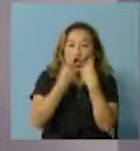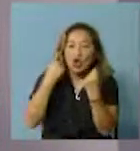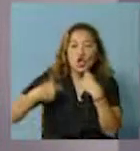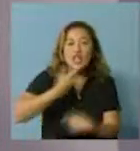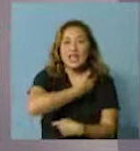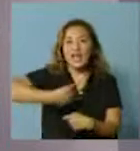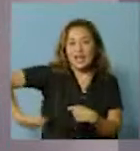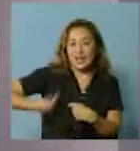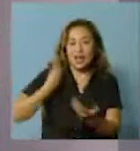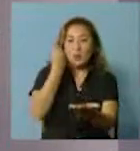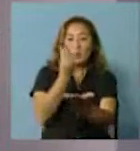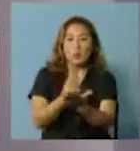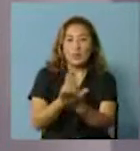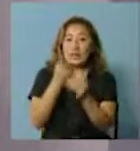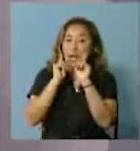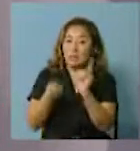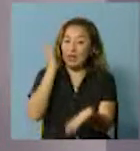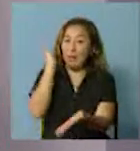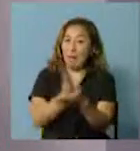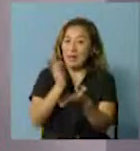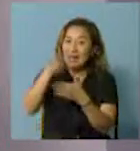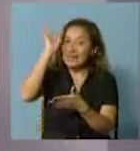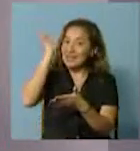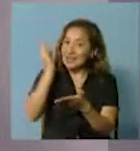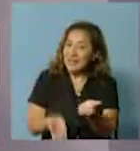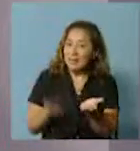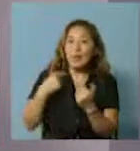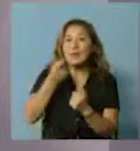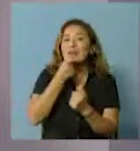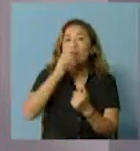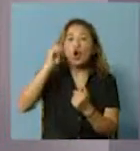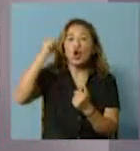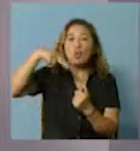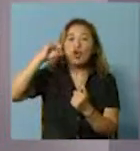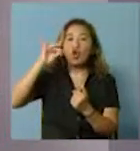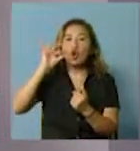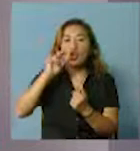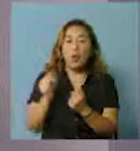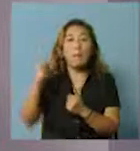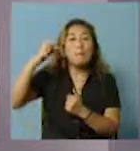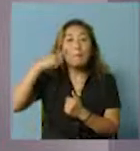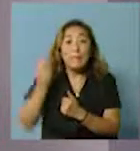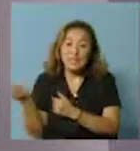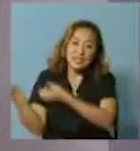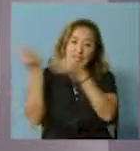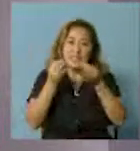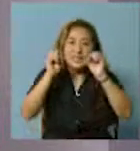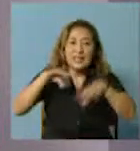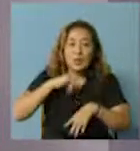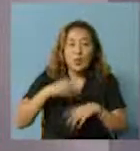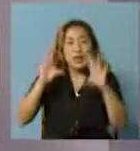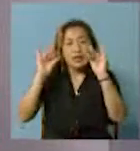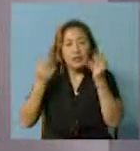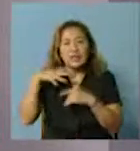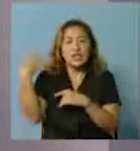estado y en la persecución penal en este caso los actores como europe que van a venir a disertar a jujuy es muy difícil